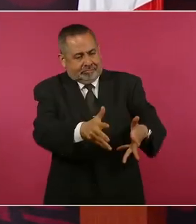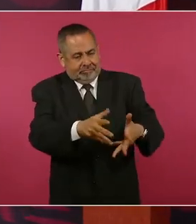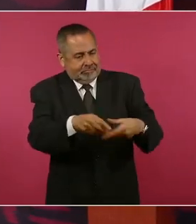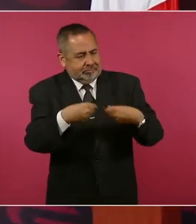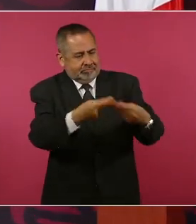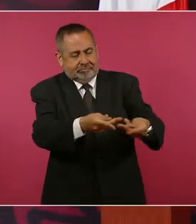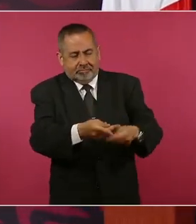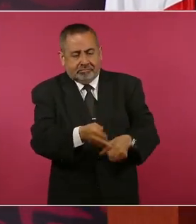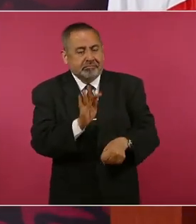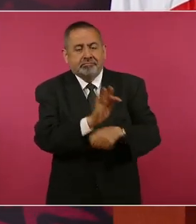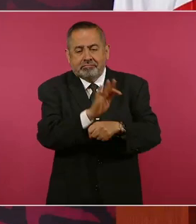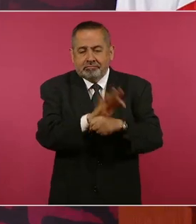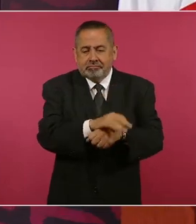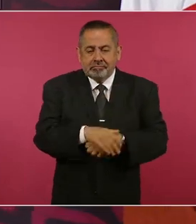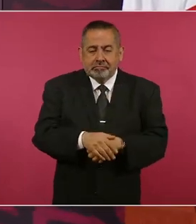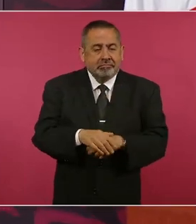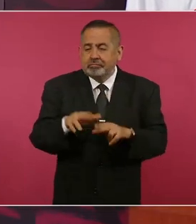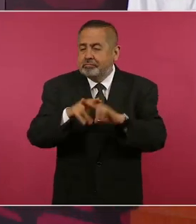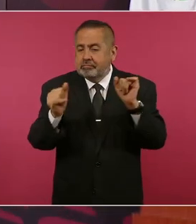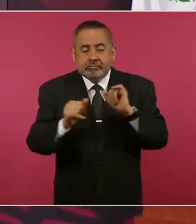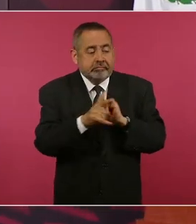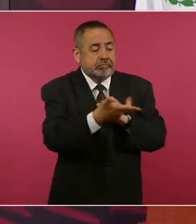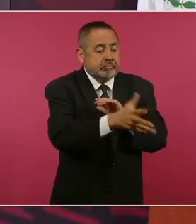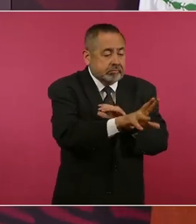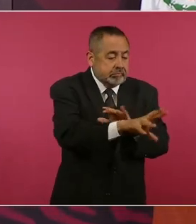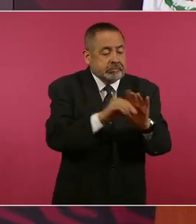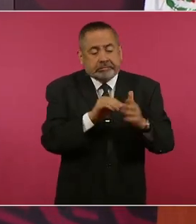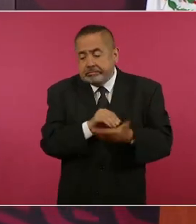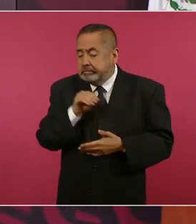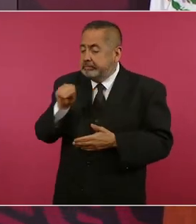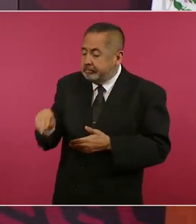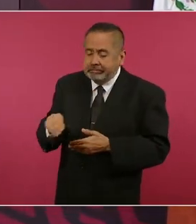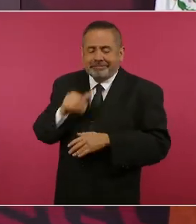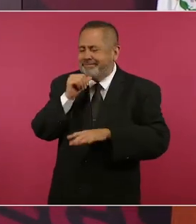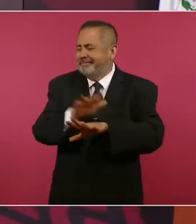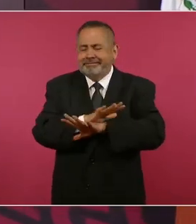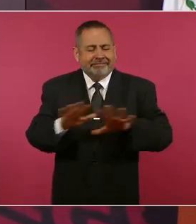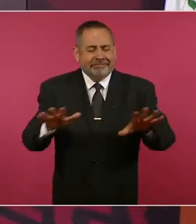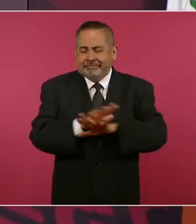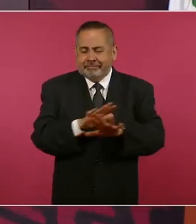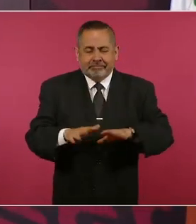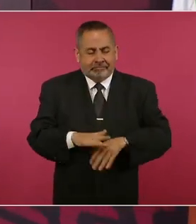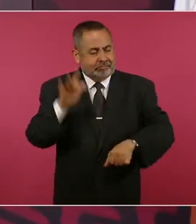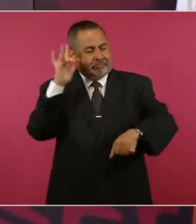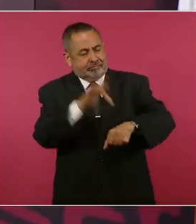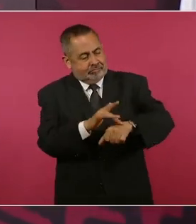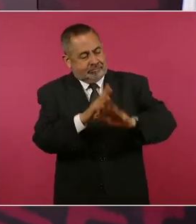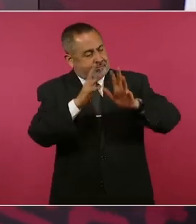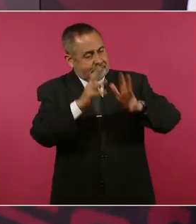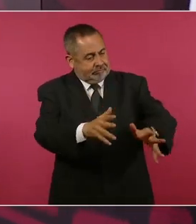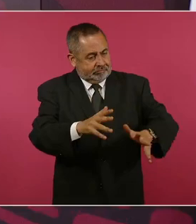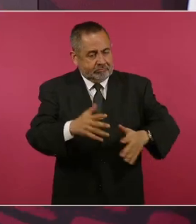se protege mientras estemos nosotros, y creo que